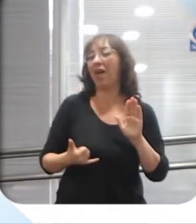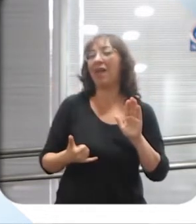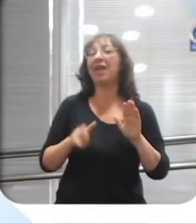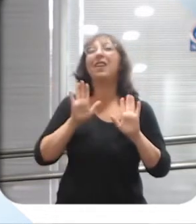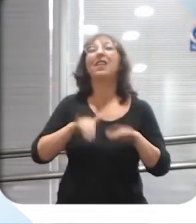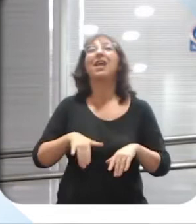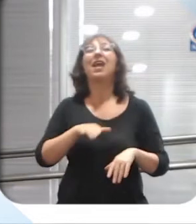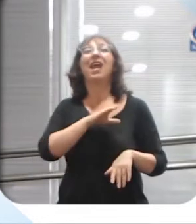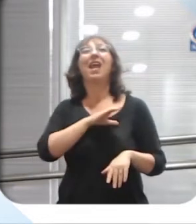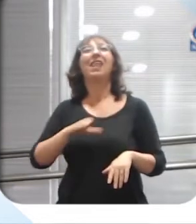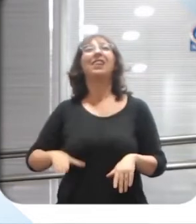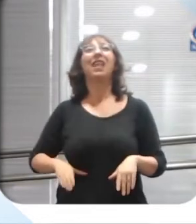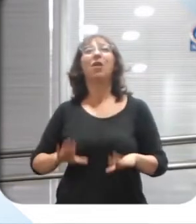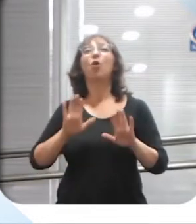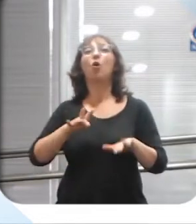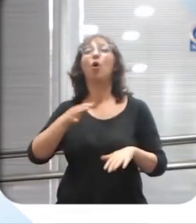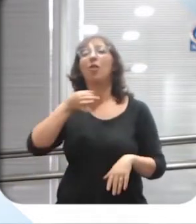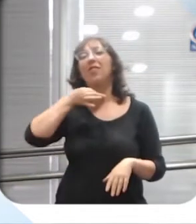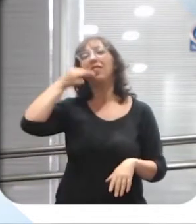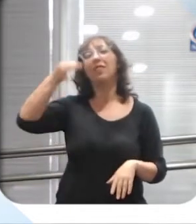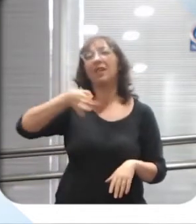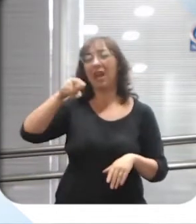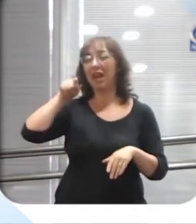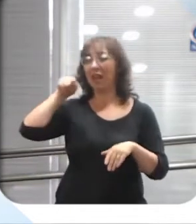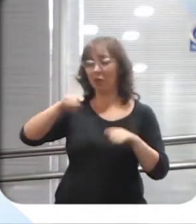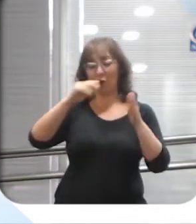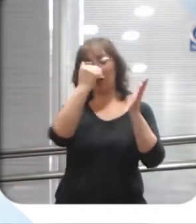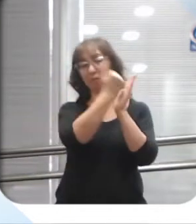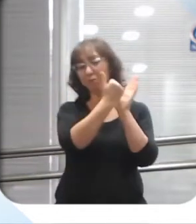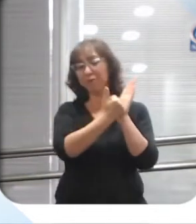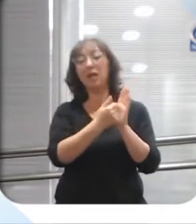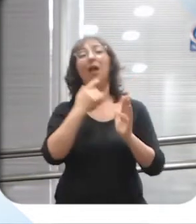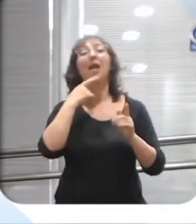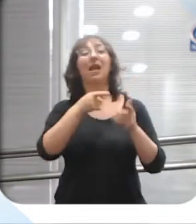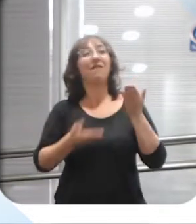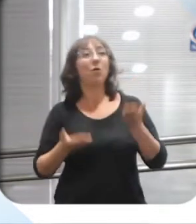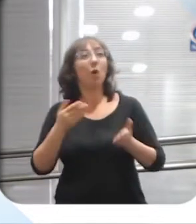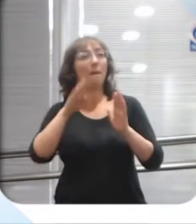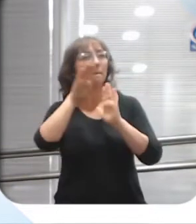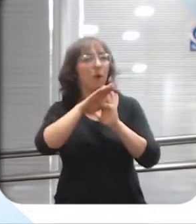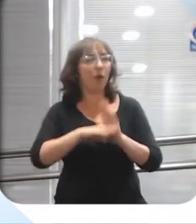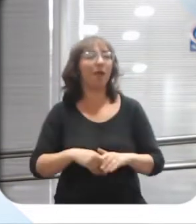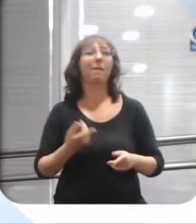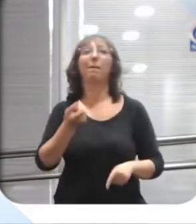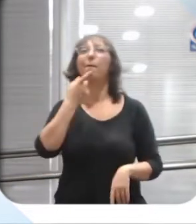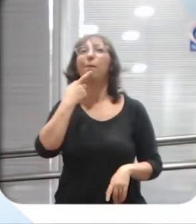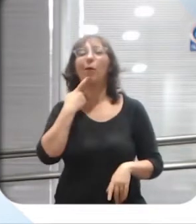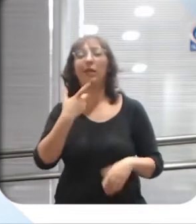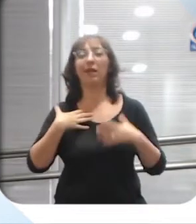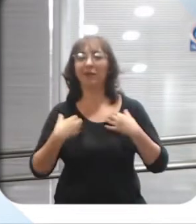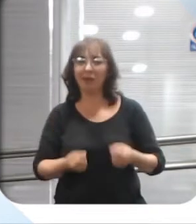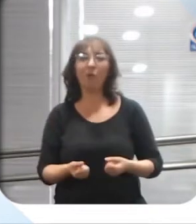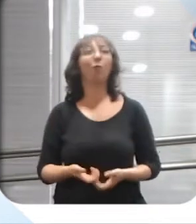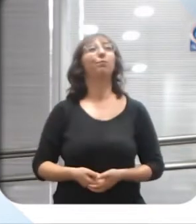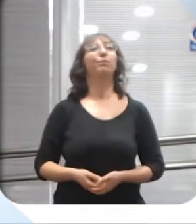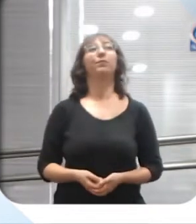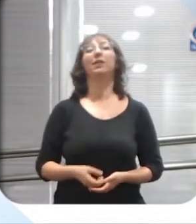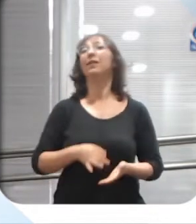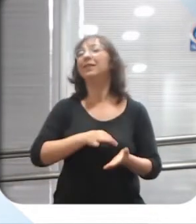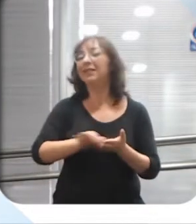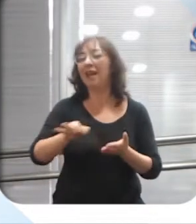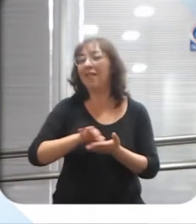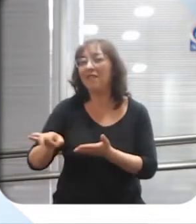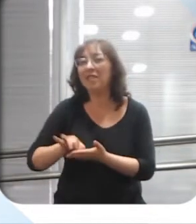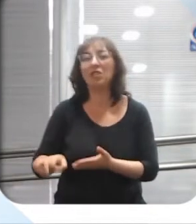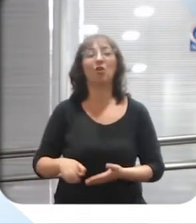el Estado con la declaratoria. Entonces ahí se evalúan programas, se evalúan políticas de salud, se evalúan los